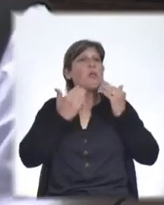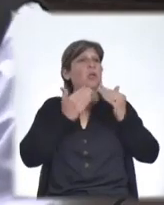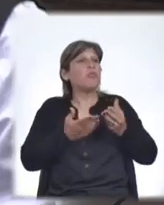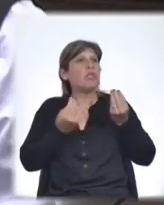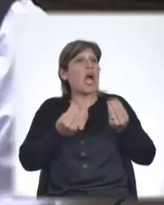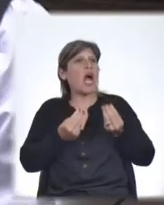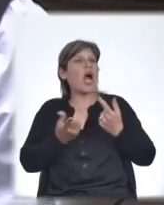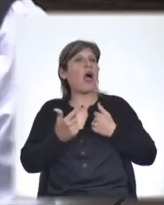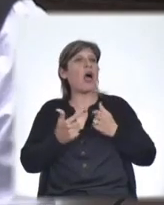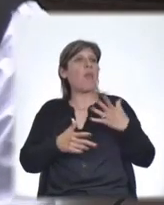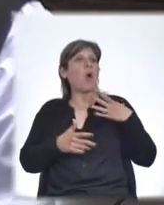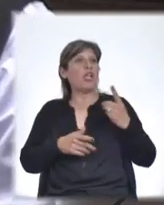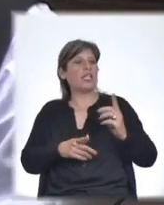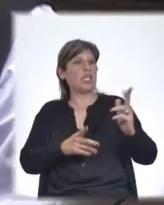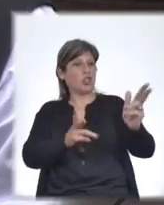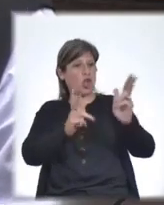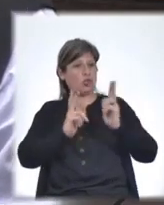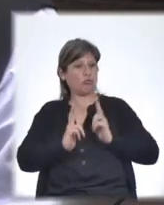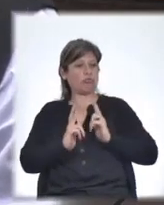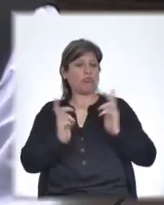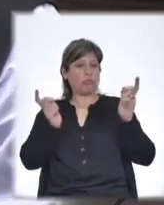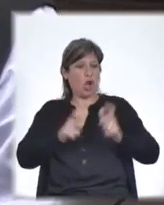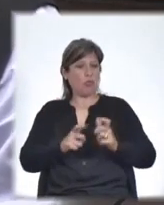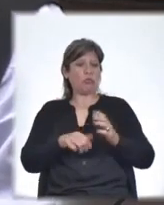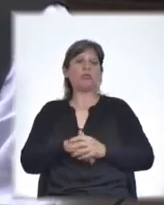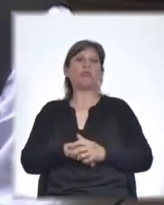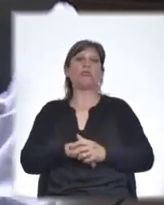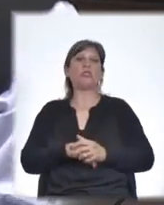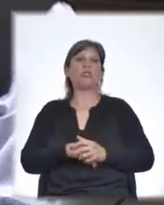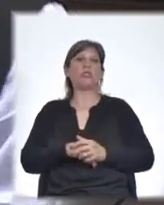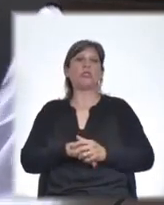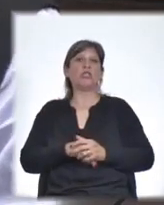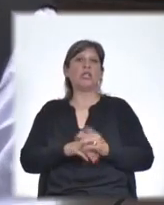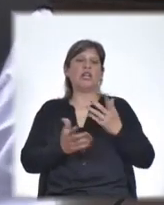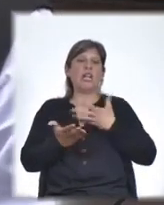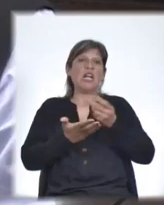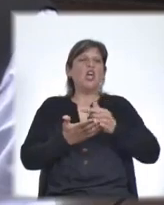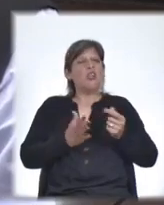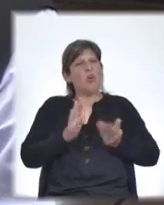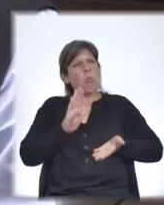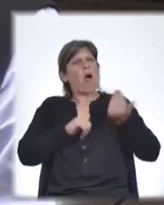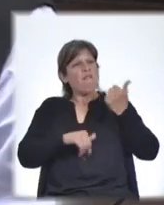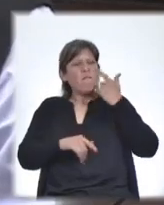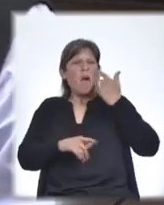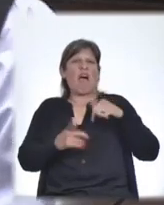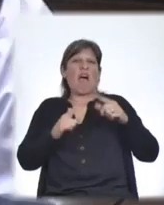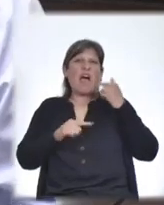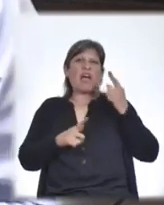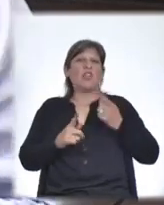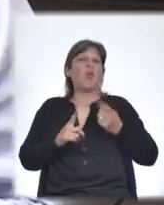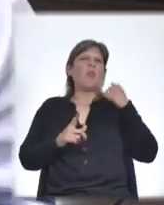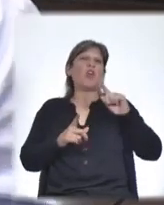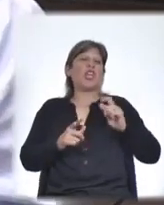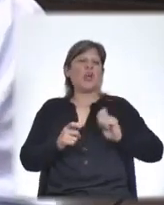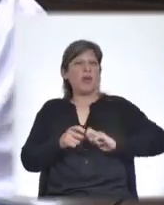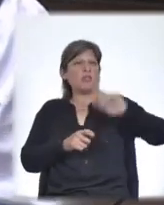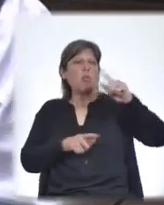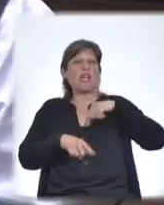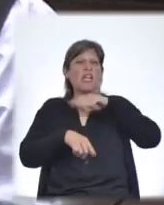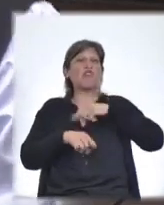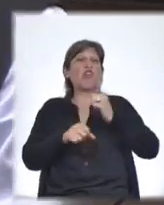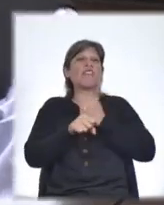señor director de OPP en su comparecencia en la comisión dijo, el consumo va a subir porque van a subir las horas trabajadas por